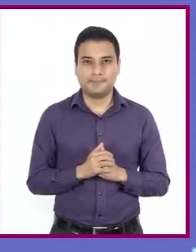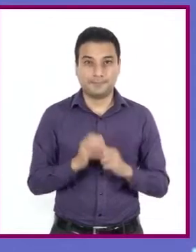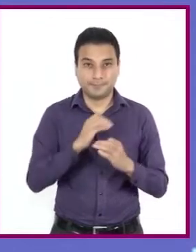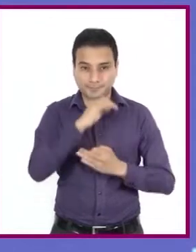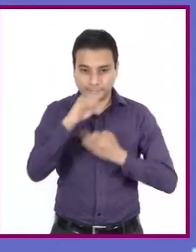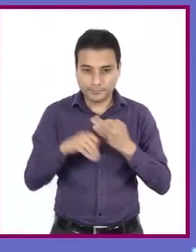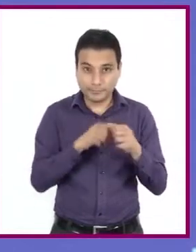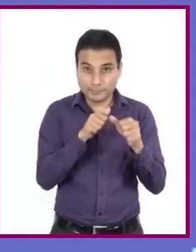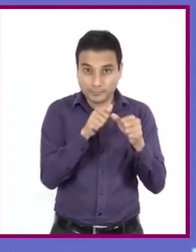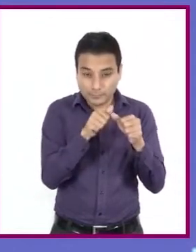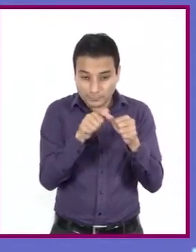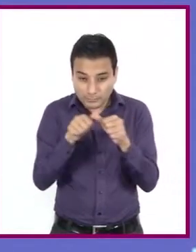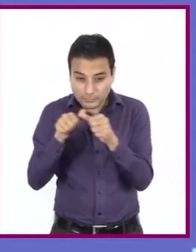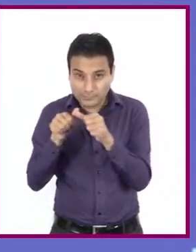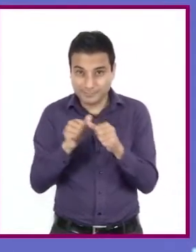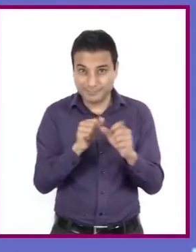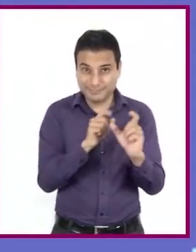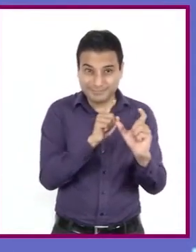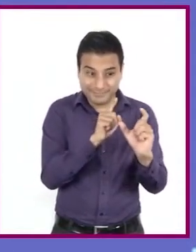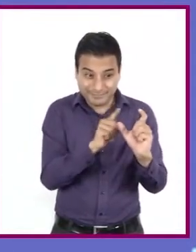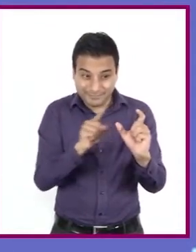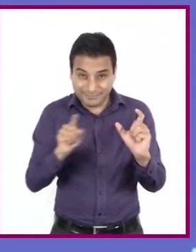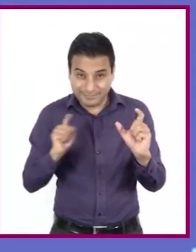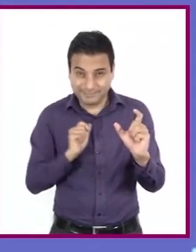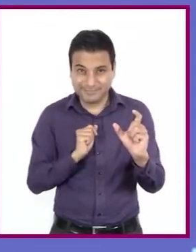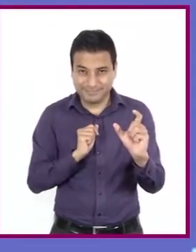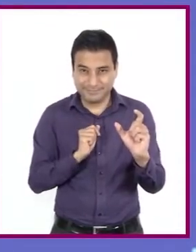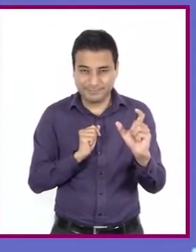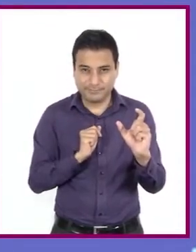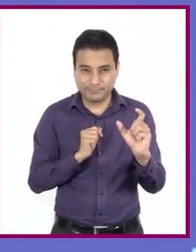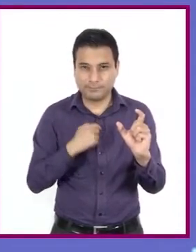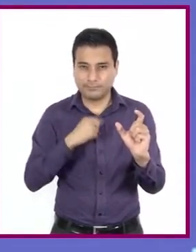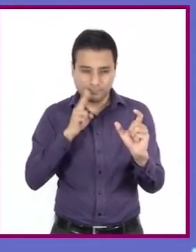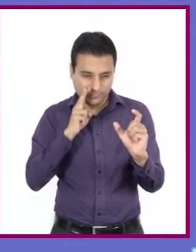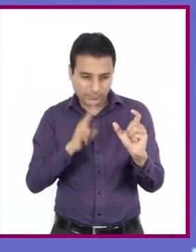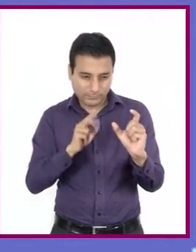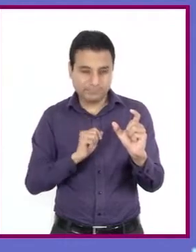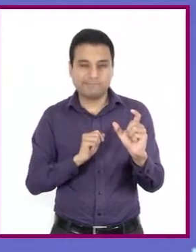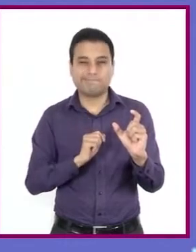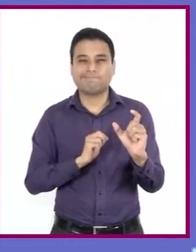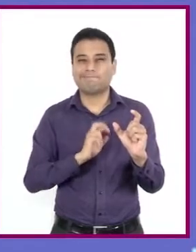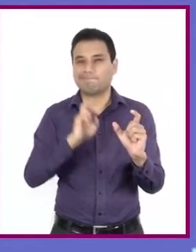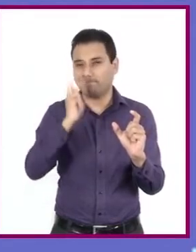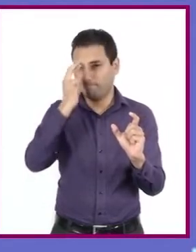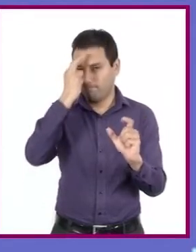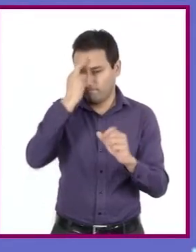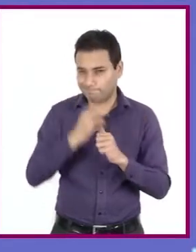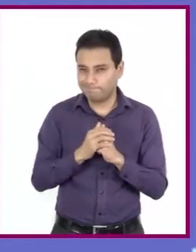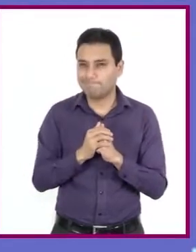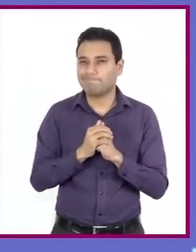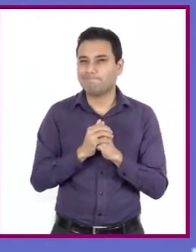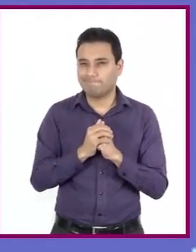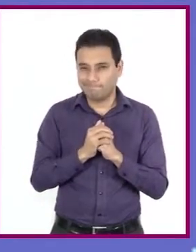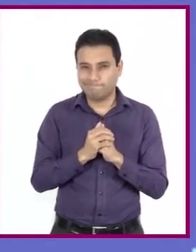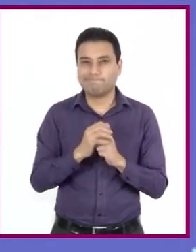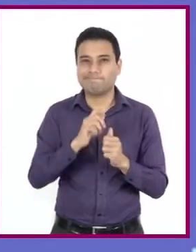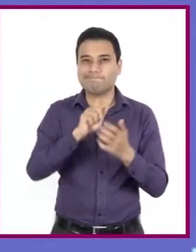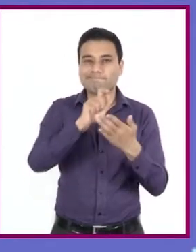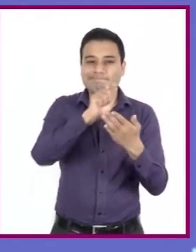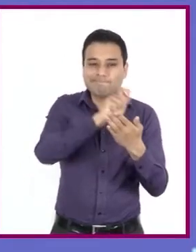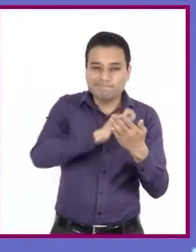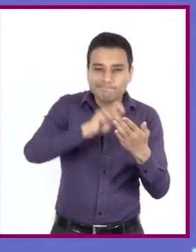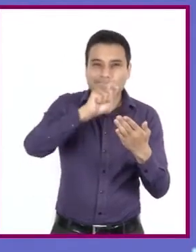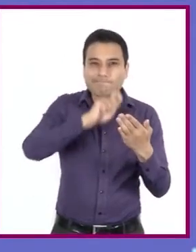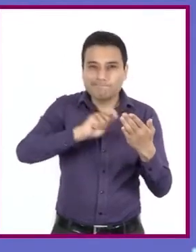de letra que pertenecen a este grupo nos recuerdan a estilos y tradiciones caligráficas. Es